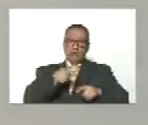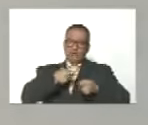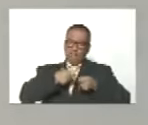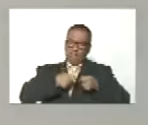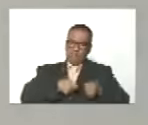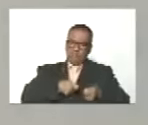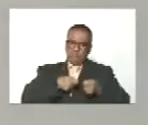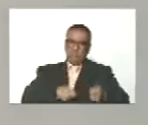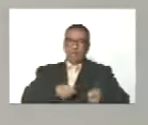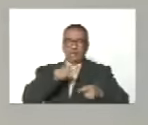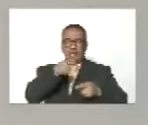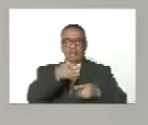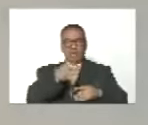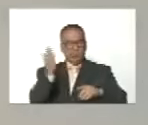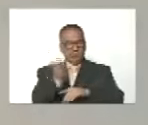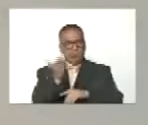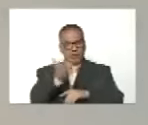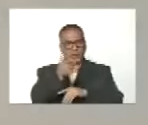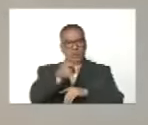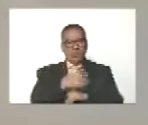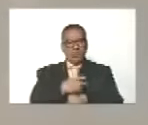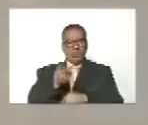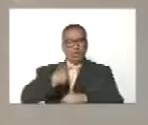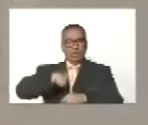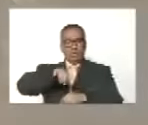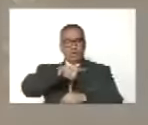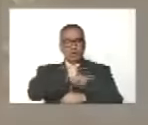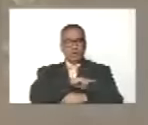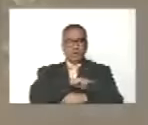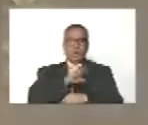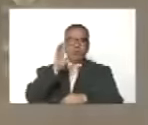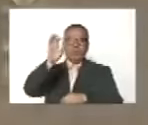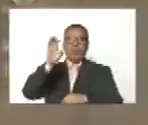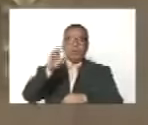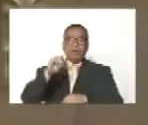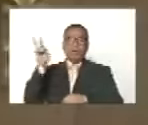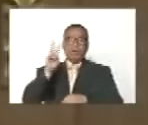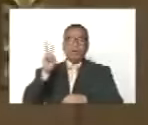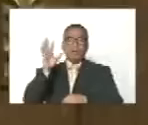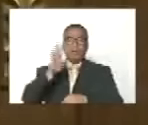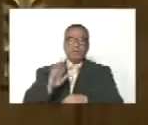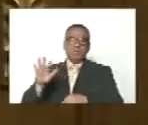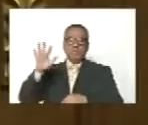en mantener las sanciones contra nuestro país.